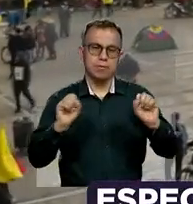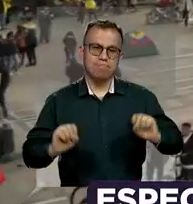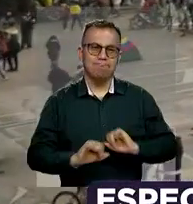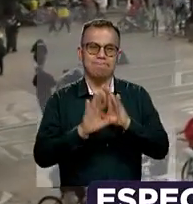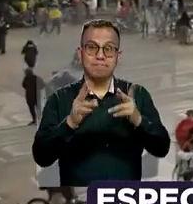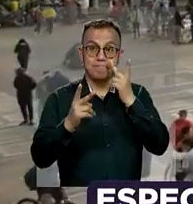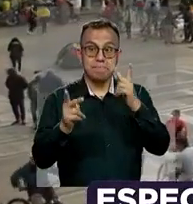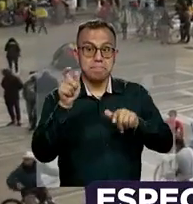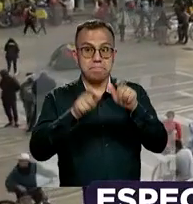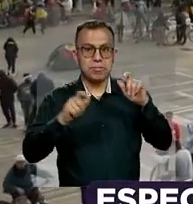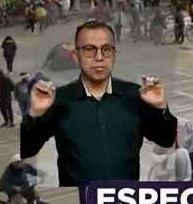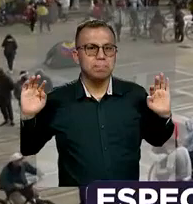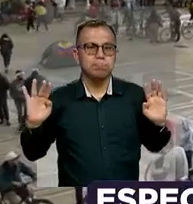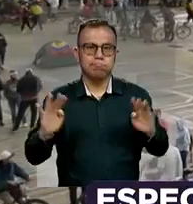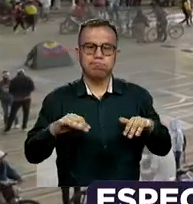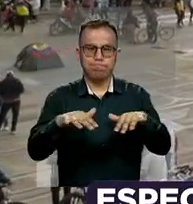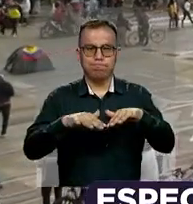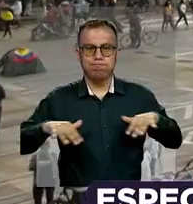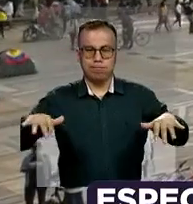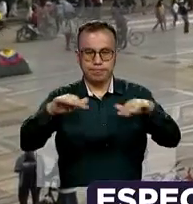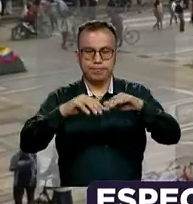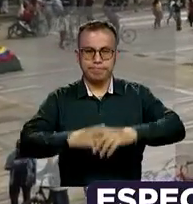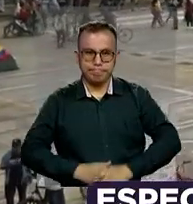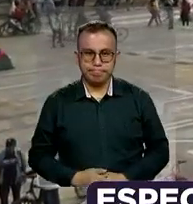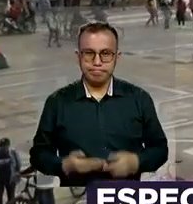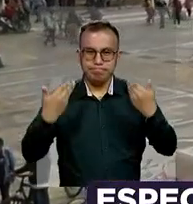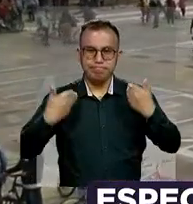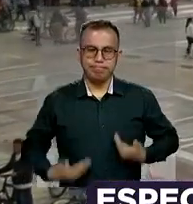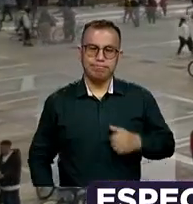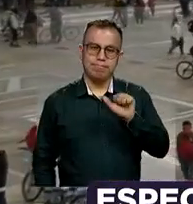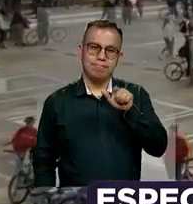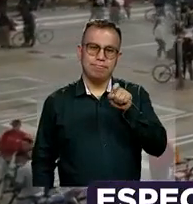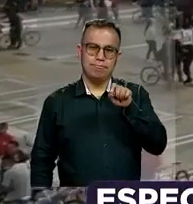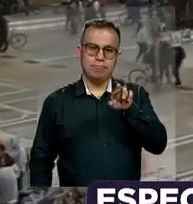ustedes que la gente sigue concentrada en este lugar. Alexander Vera, Noticias Capital.